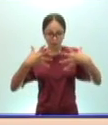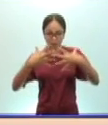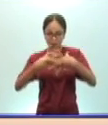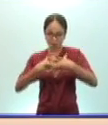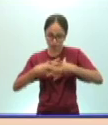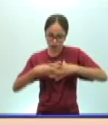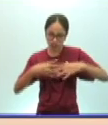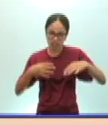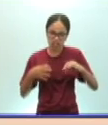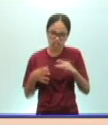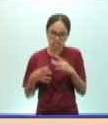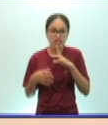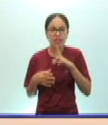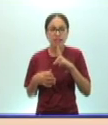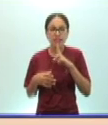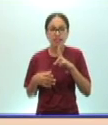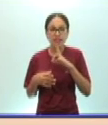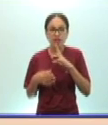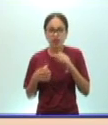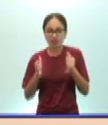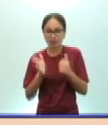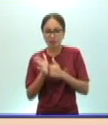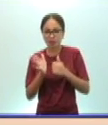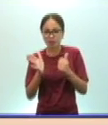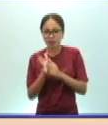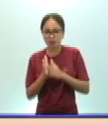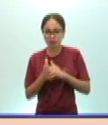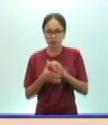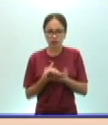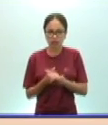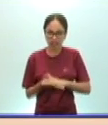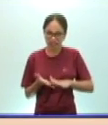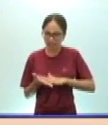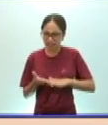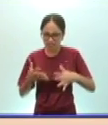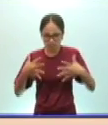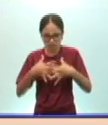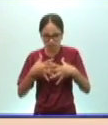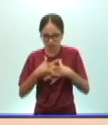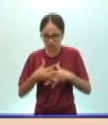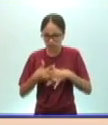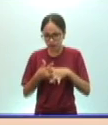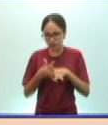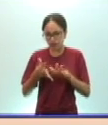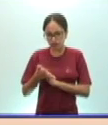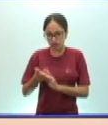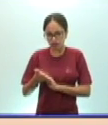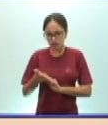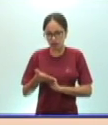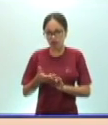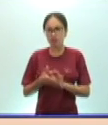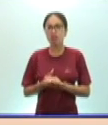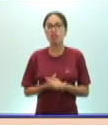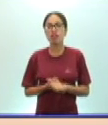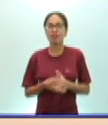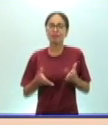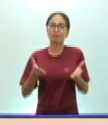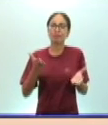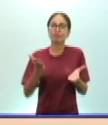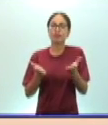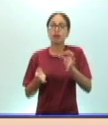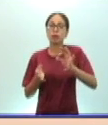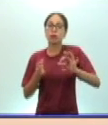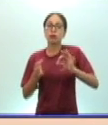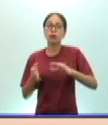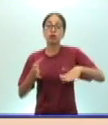estamos hablando de sólido prácticamente insoluble, pero también estamos hablando de la densidad, porque las partículas o flotan o